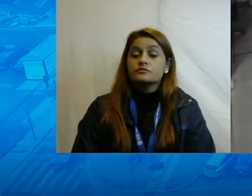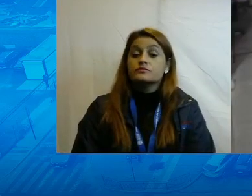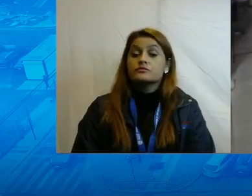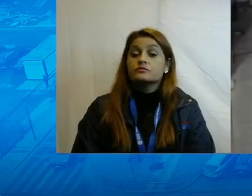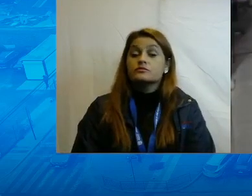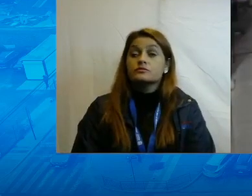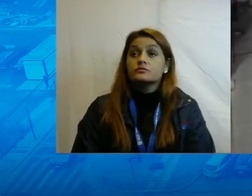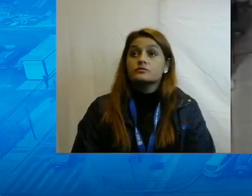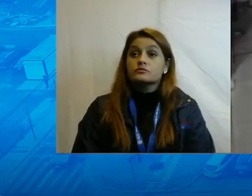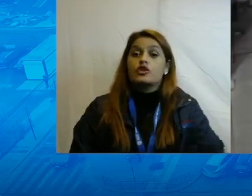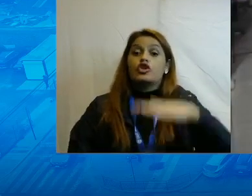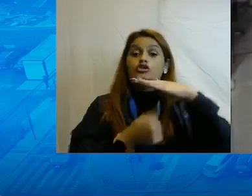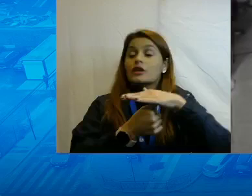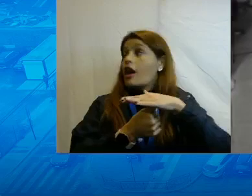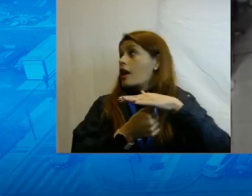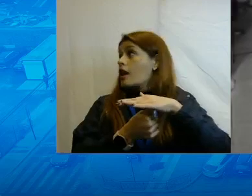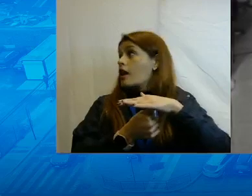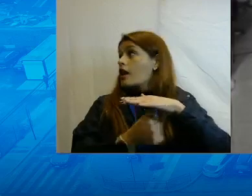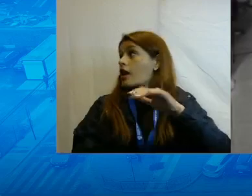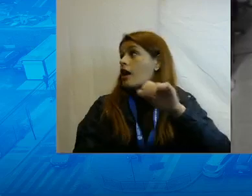Concejal Alarcón.